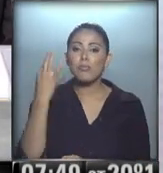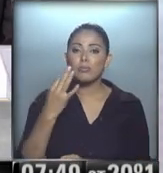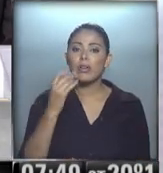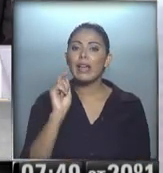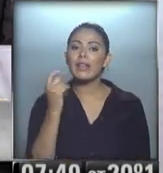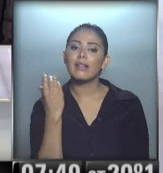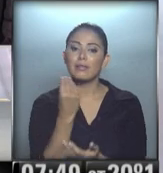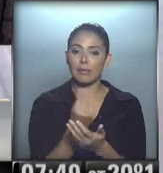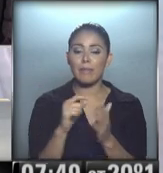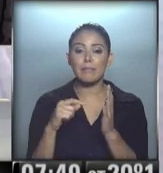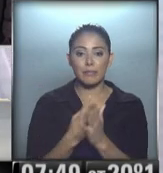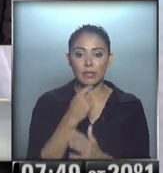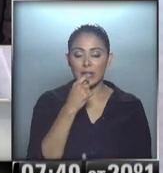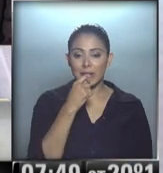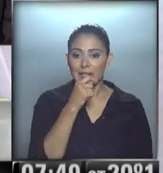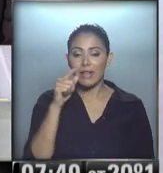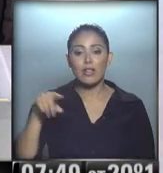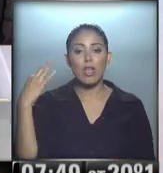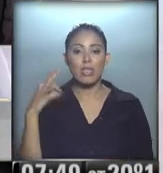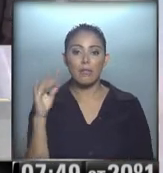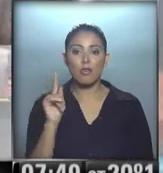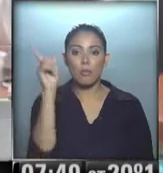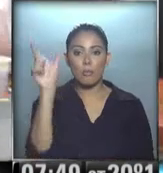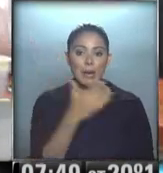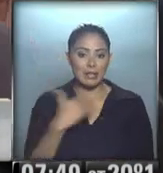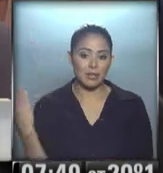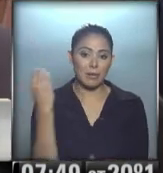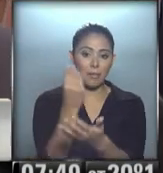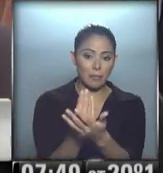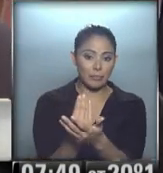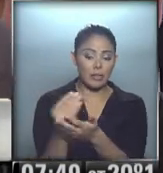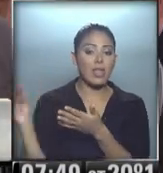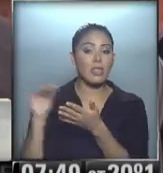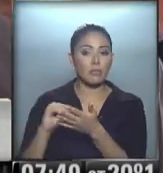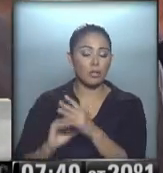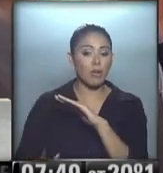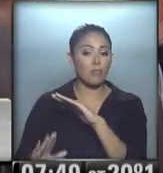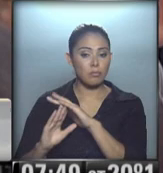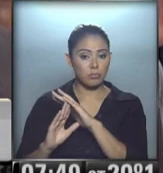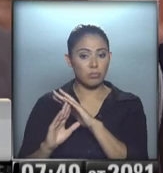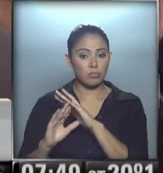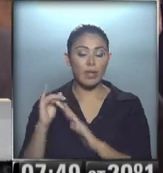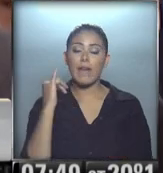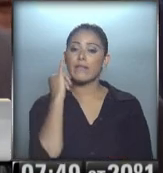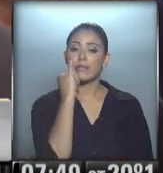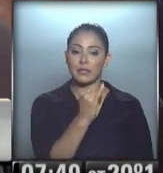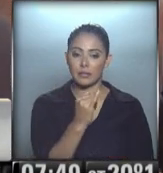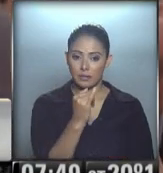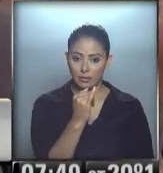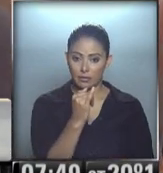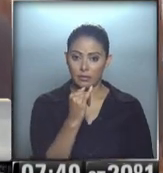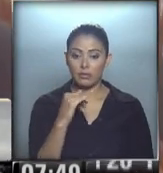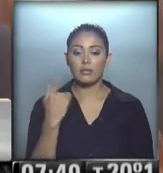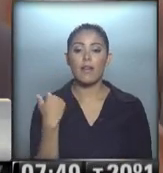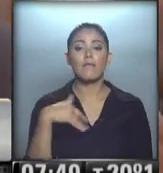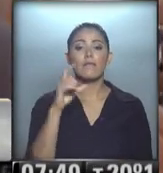al corresponderle la presidencia de dicha comisión, el diputado Chuberquia mociona a